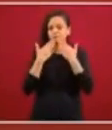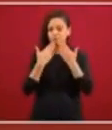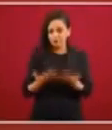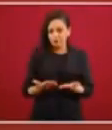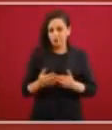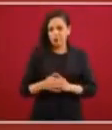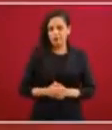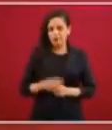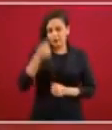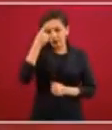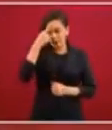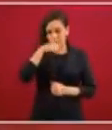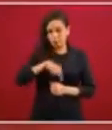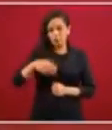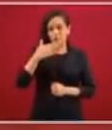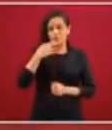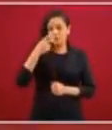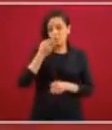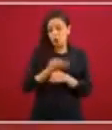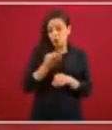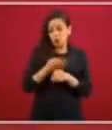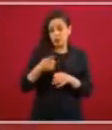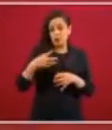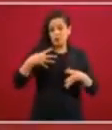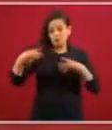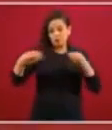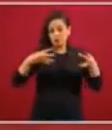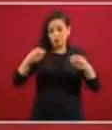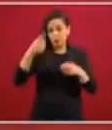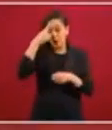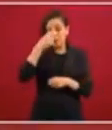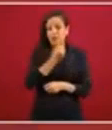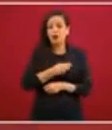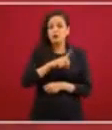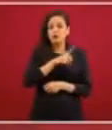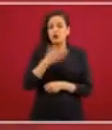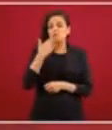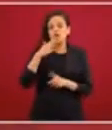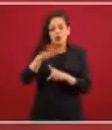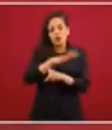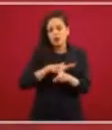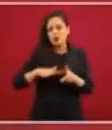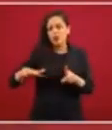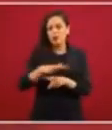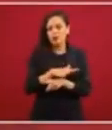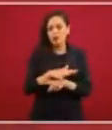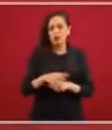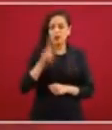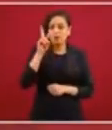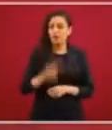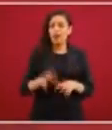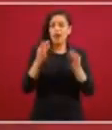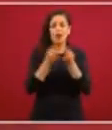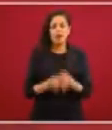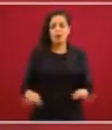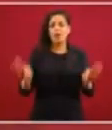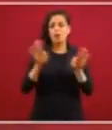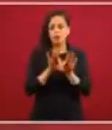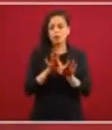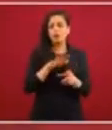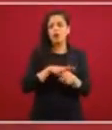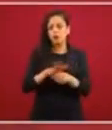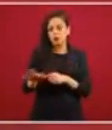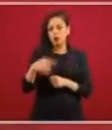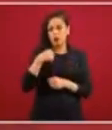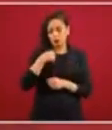cumplir en esta epidemia por el bien de todas y todos. Entonces, aquí lo que considero extremadamente importante es que